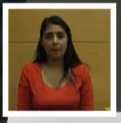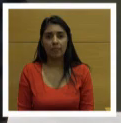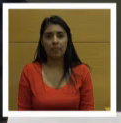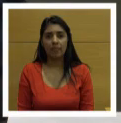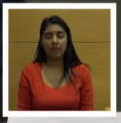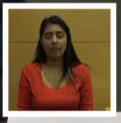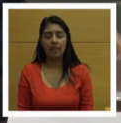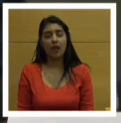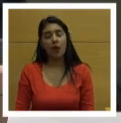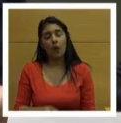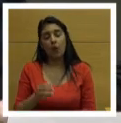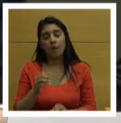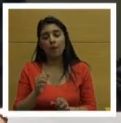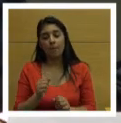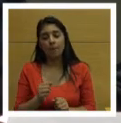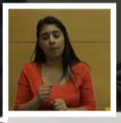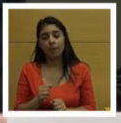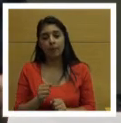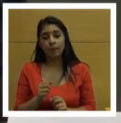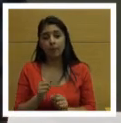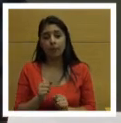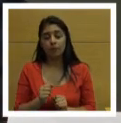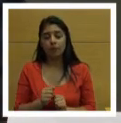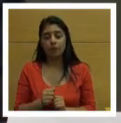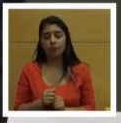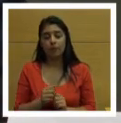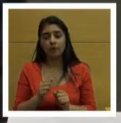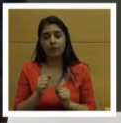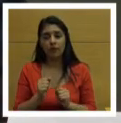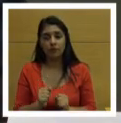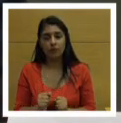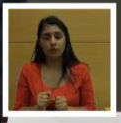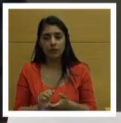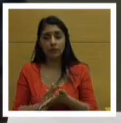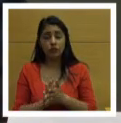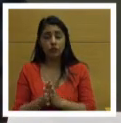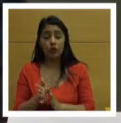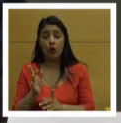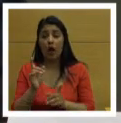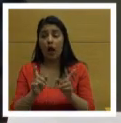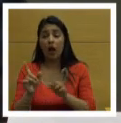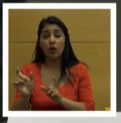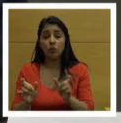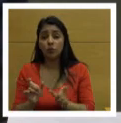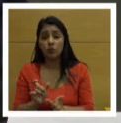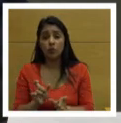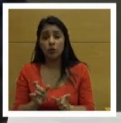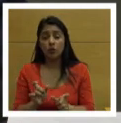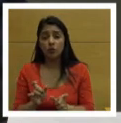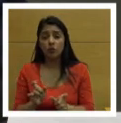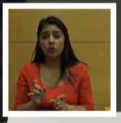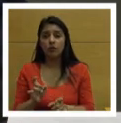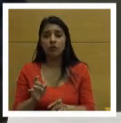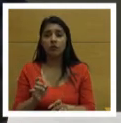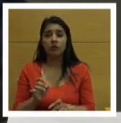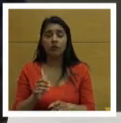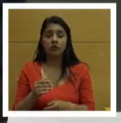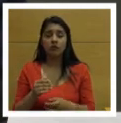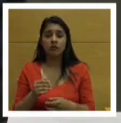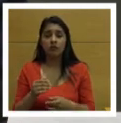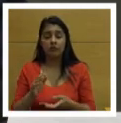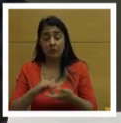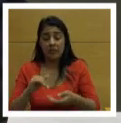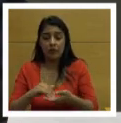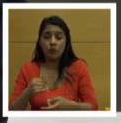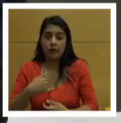puedan excusar cualquier equívoco o circunstancia que no sea tan experta como la de cada uno de